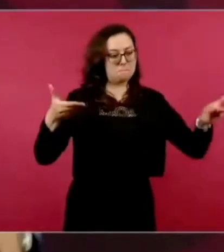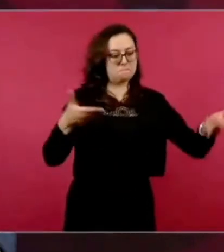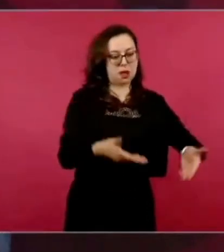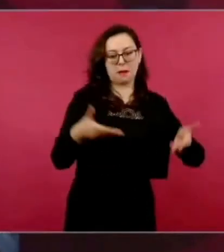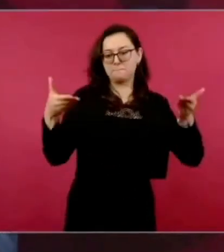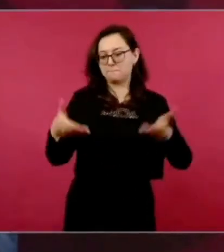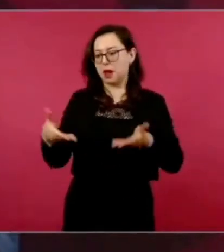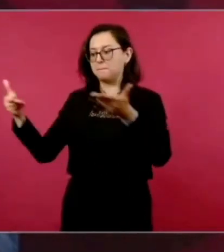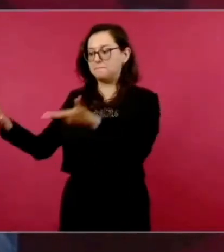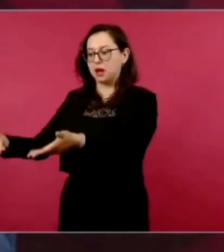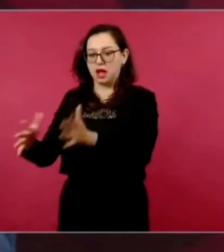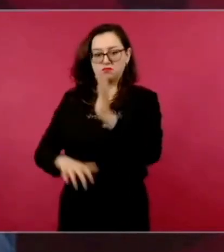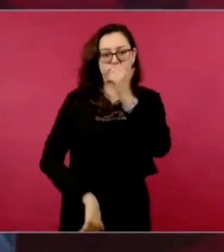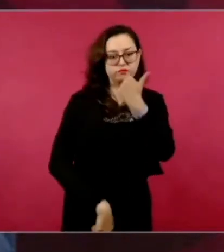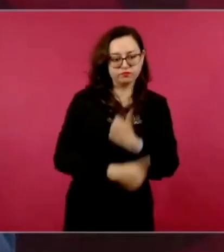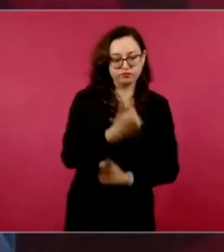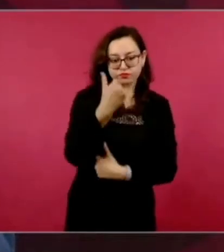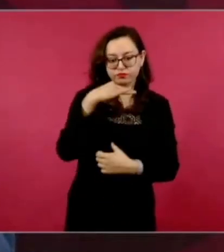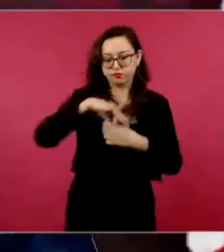abogados